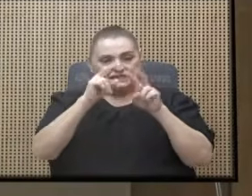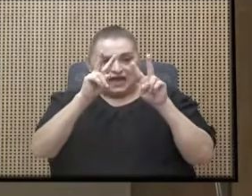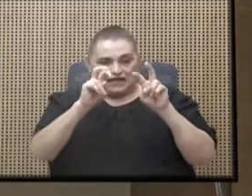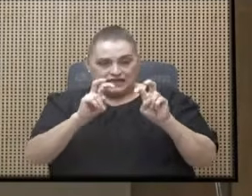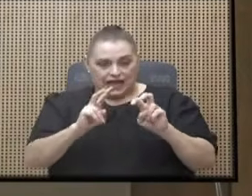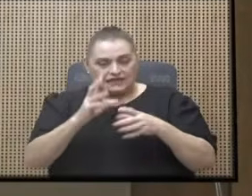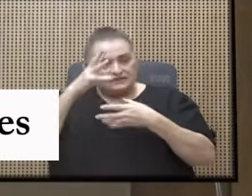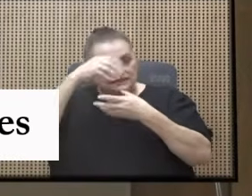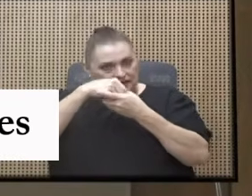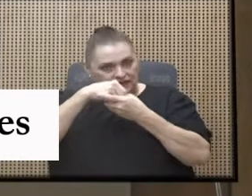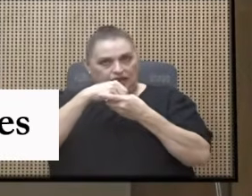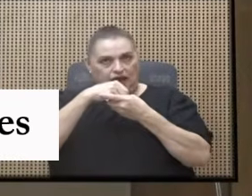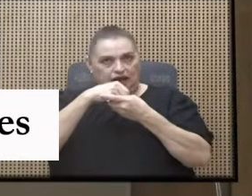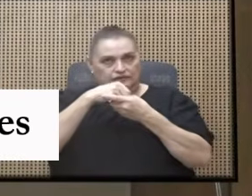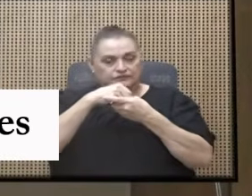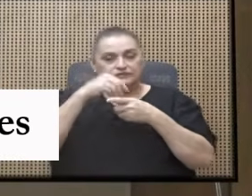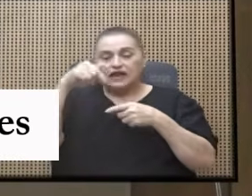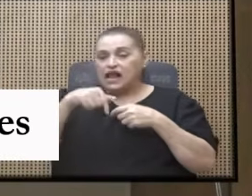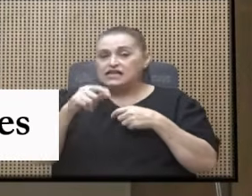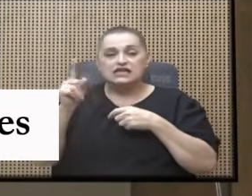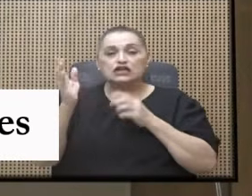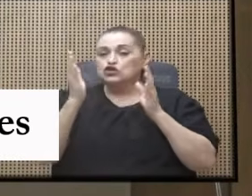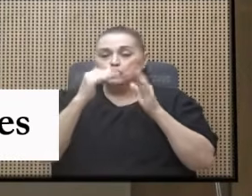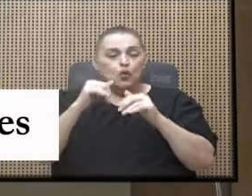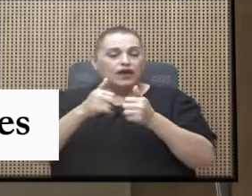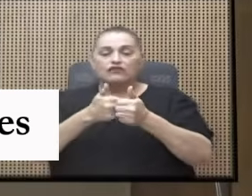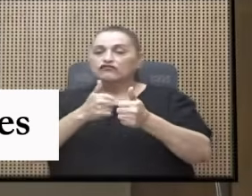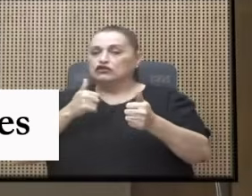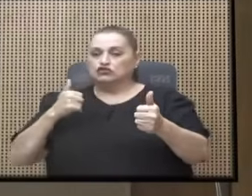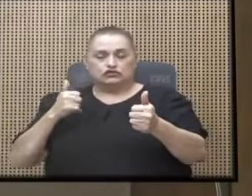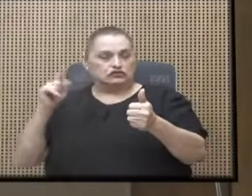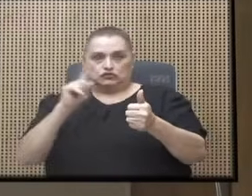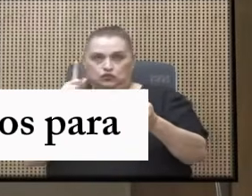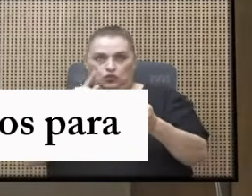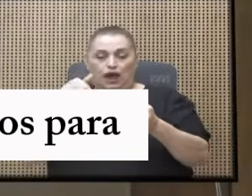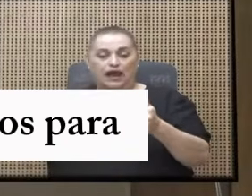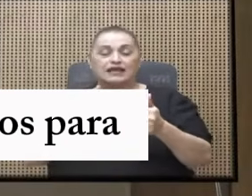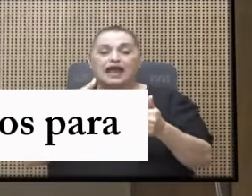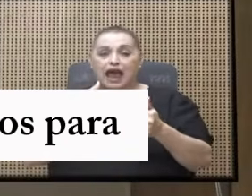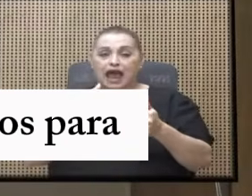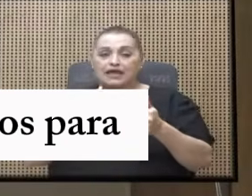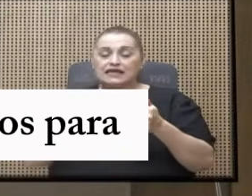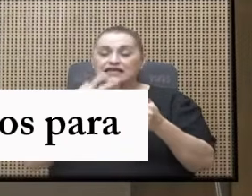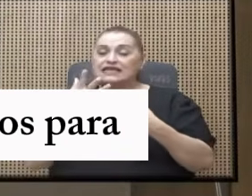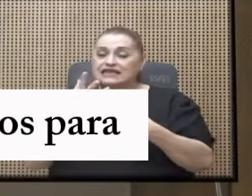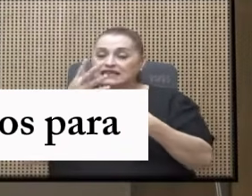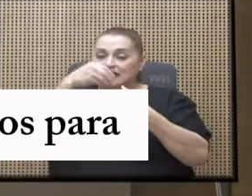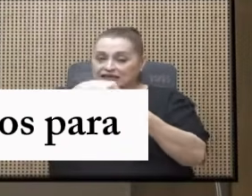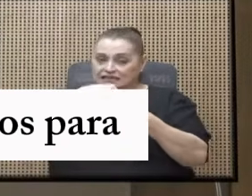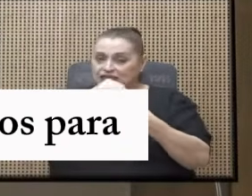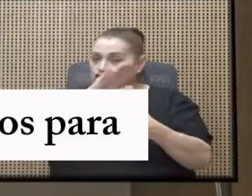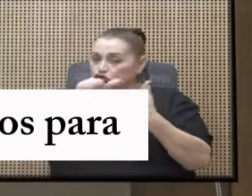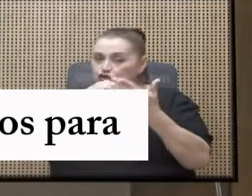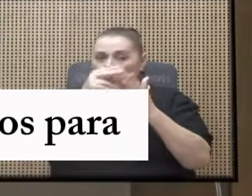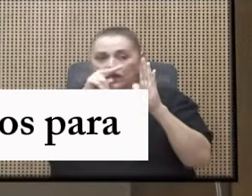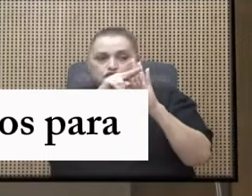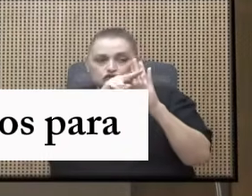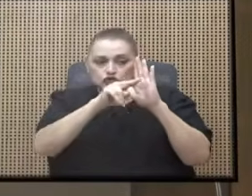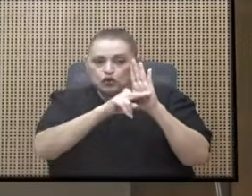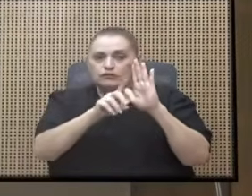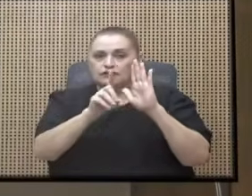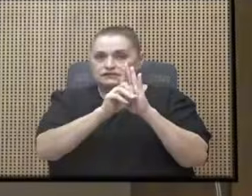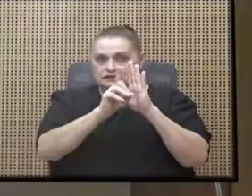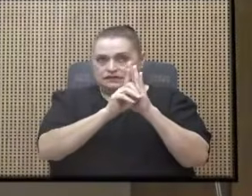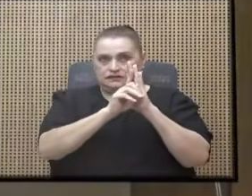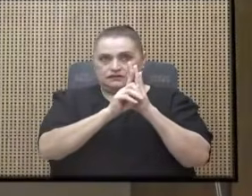integral. Aquí no hay retrocesos, aquí lo que hay es una integración de las normas, de los derechos,